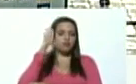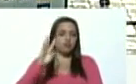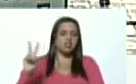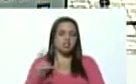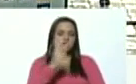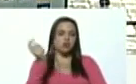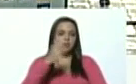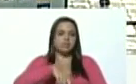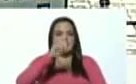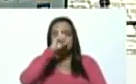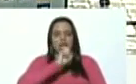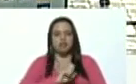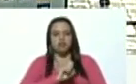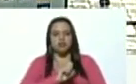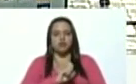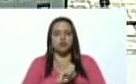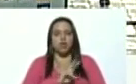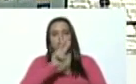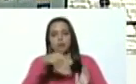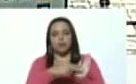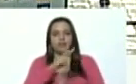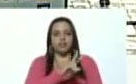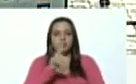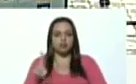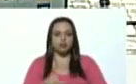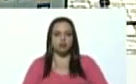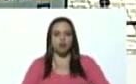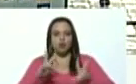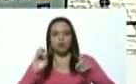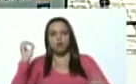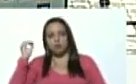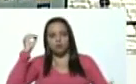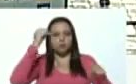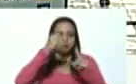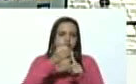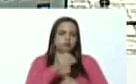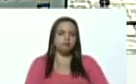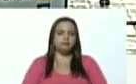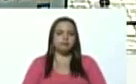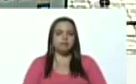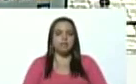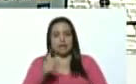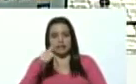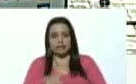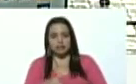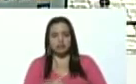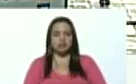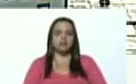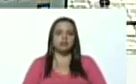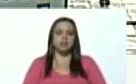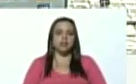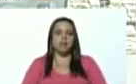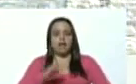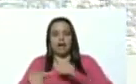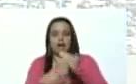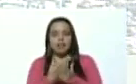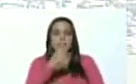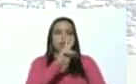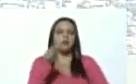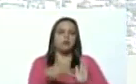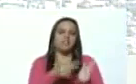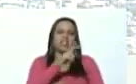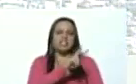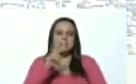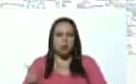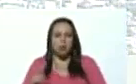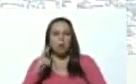de 2021 con las nuevas metas y de aquí en adelante los años 2022, 23,